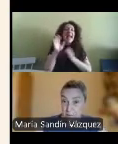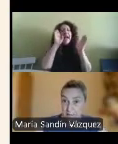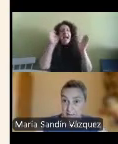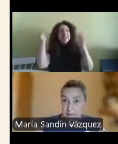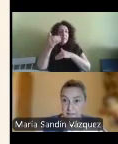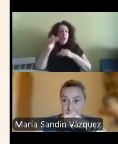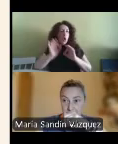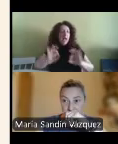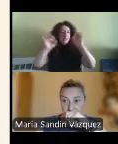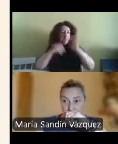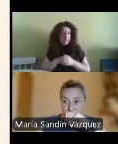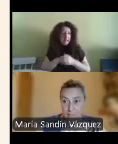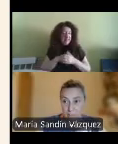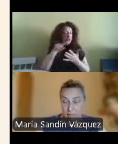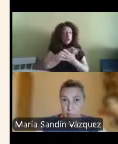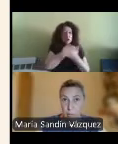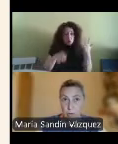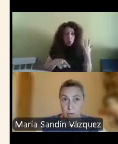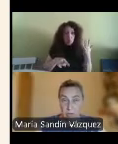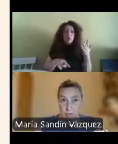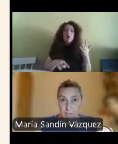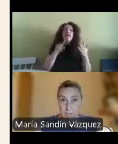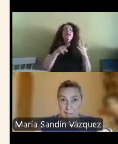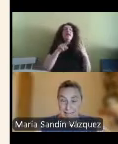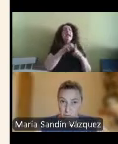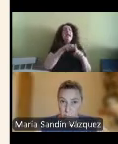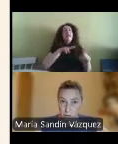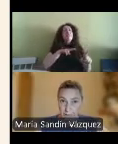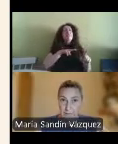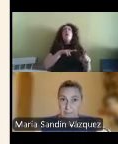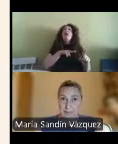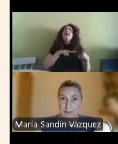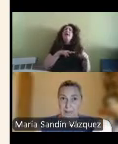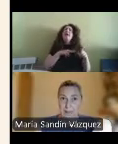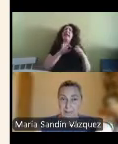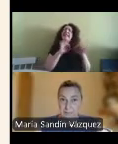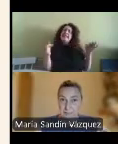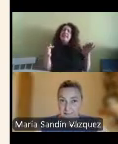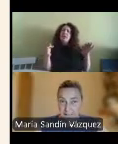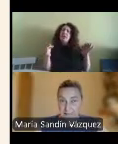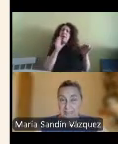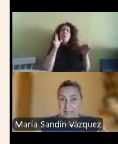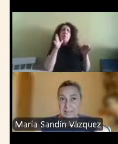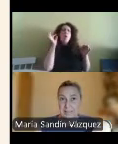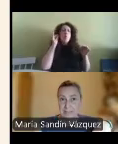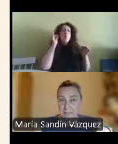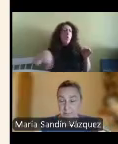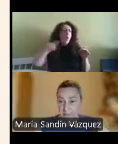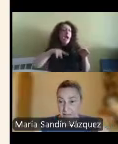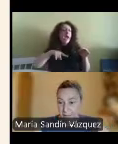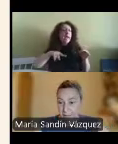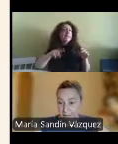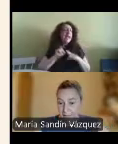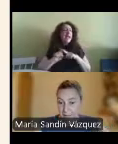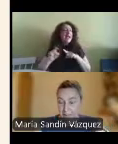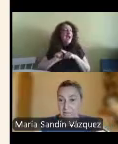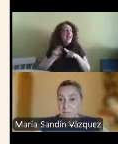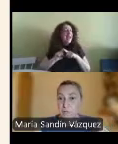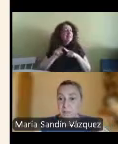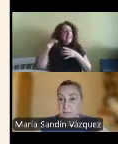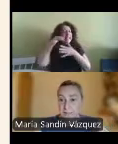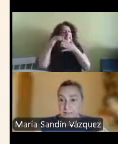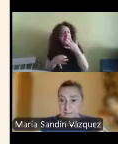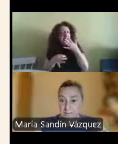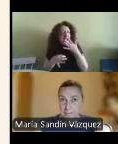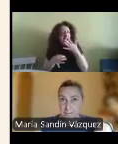investigar desde este enfoque interseccional, porque es muy curioso, claro, a las mujeres estas características, estas variables,